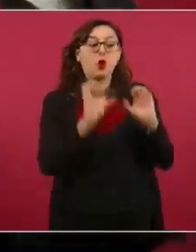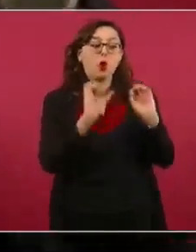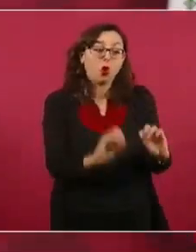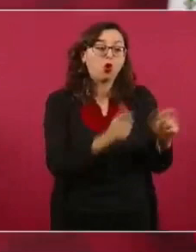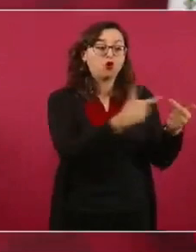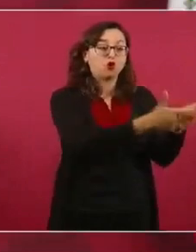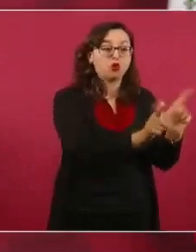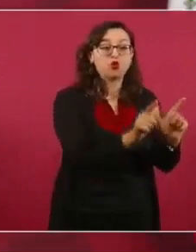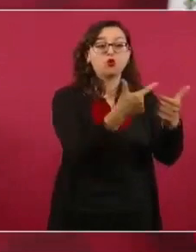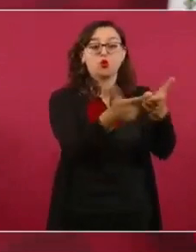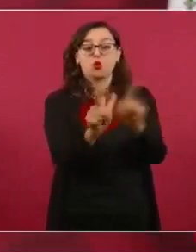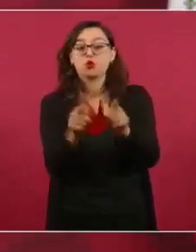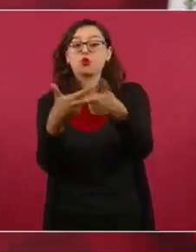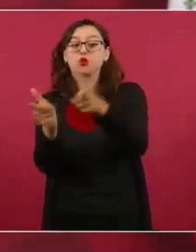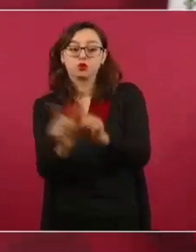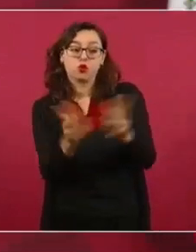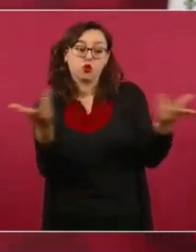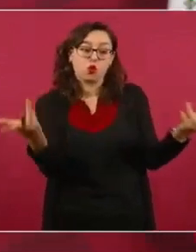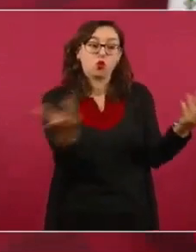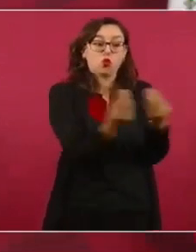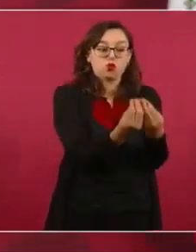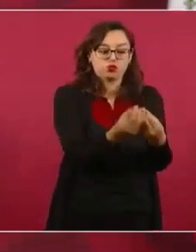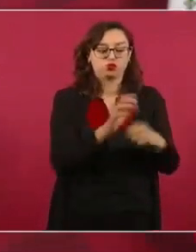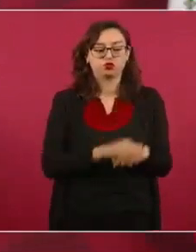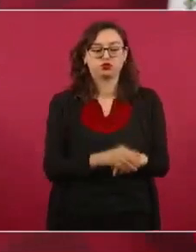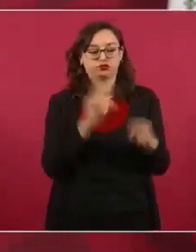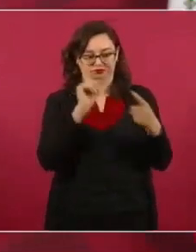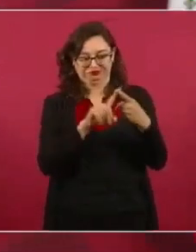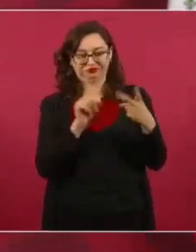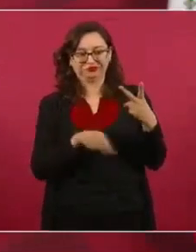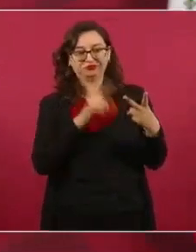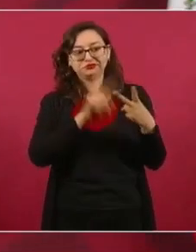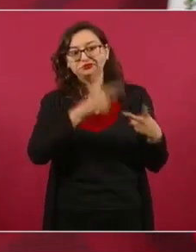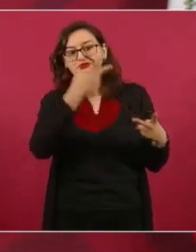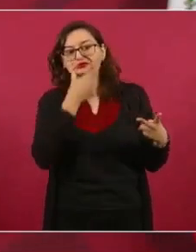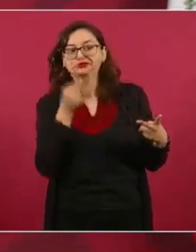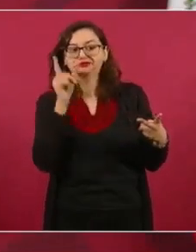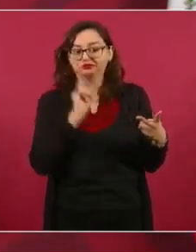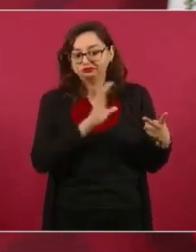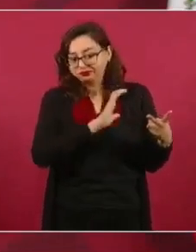hay que resolver. ¿Dónde está el candidato, la candidata?